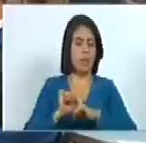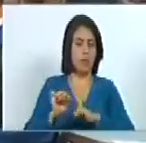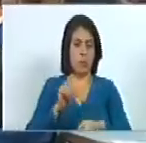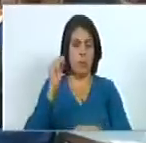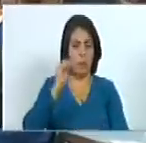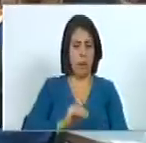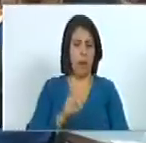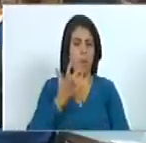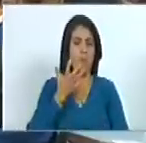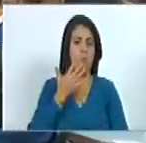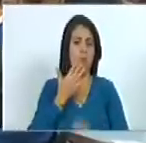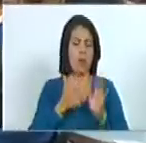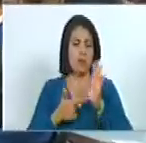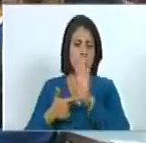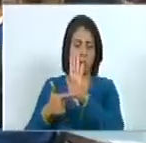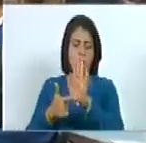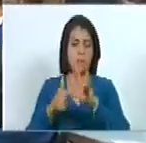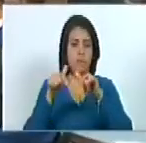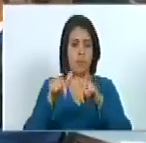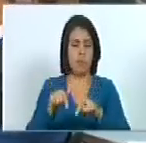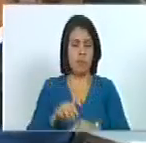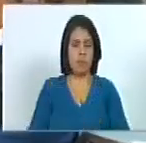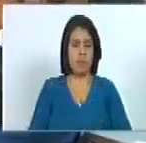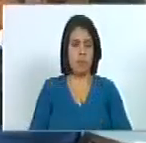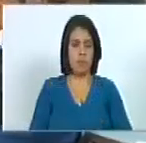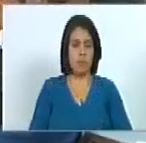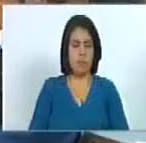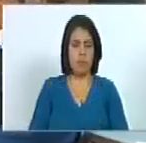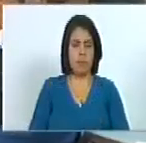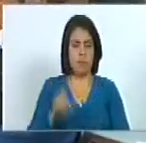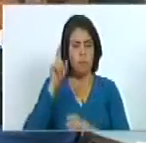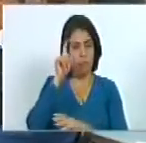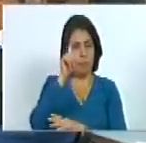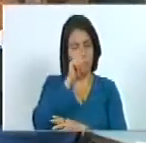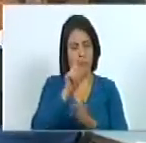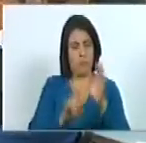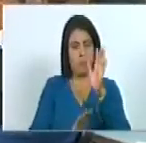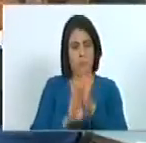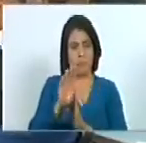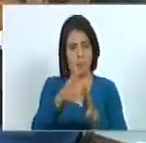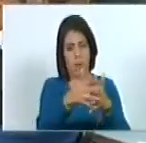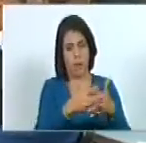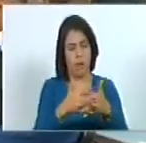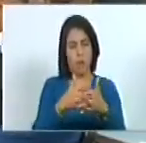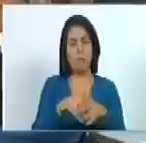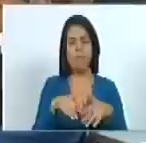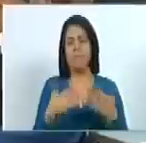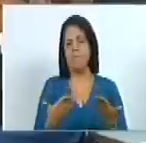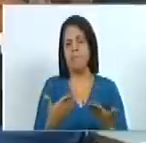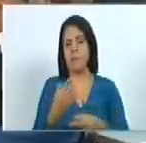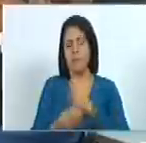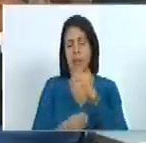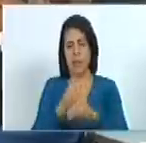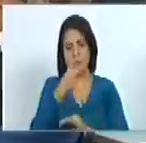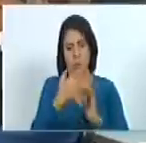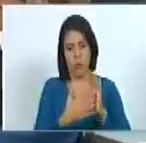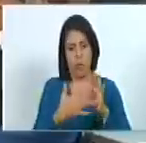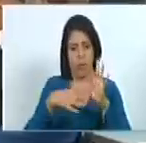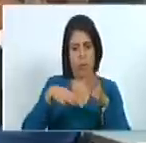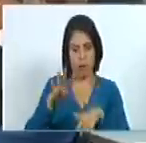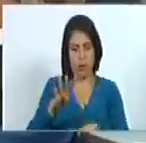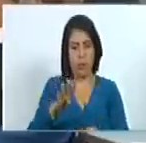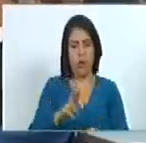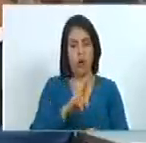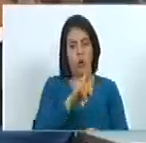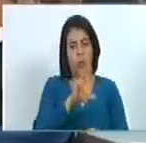más ejemplar de estas doctrinas desarrolladas en los Estados Unidos se lleva a cabo en el 2014 en